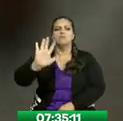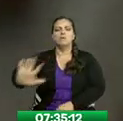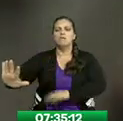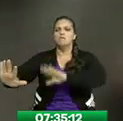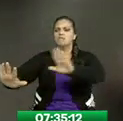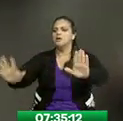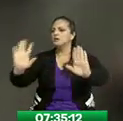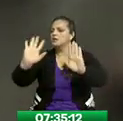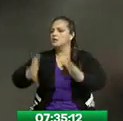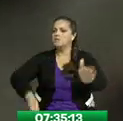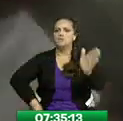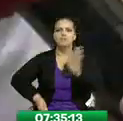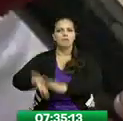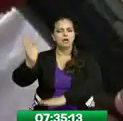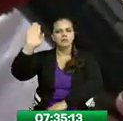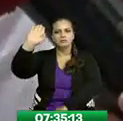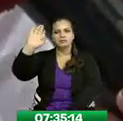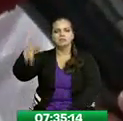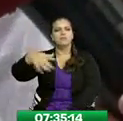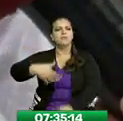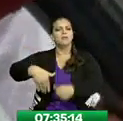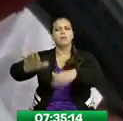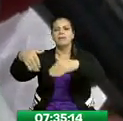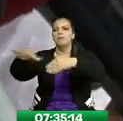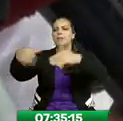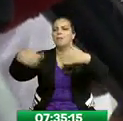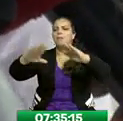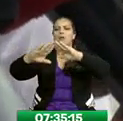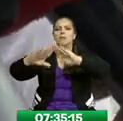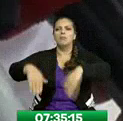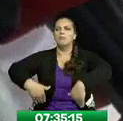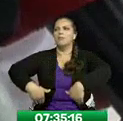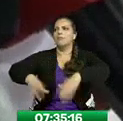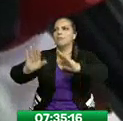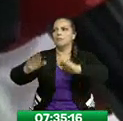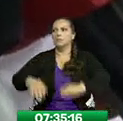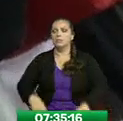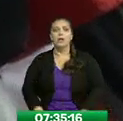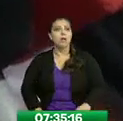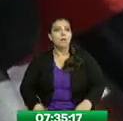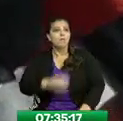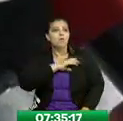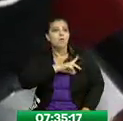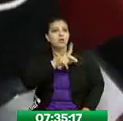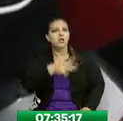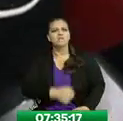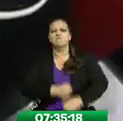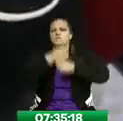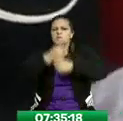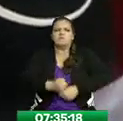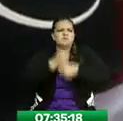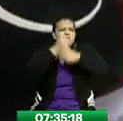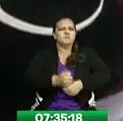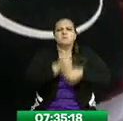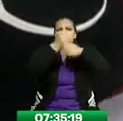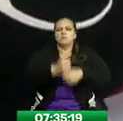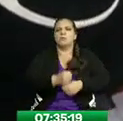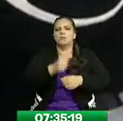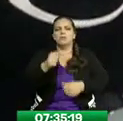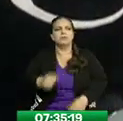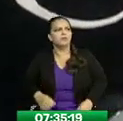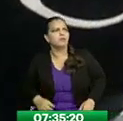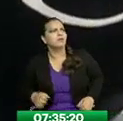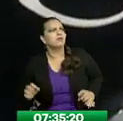la celebración de fin de año. Vinieron a arremeter y a tirarle los caballos encima. Es lógico que la gente en estado de embriaguez